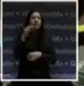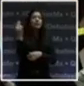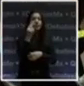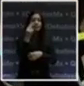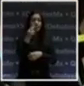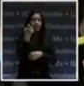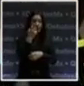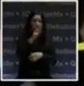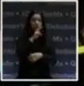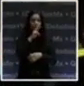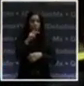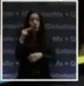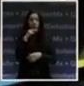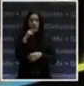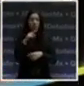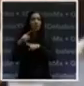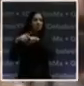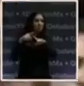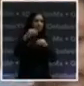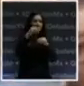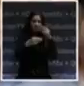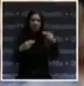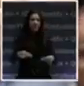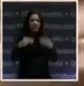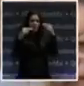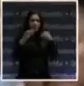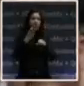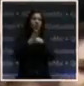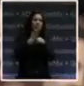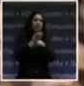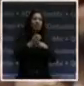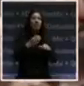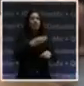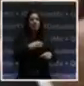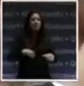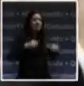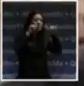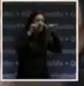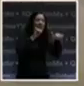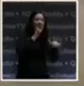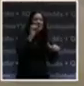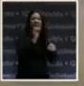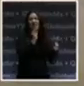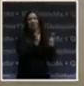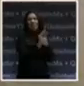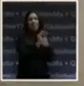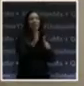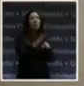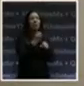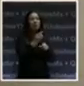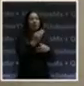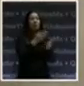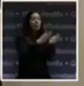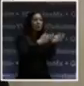facilitar. Hay miles de negocios que hoy están sin su licencia municipal porque no se ha cumplido con el trámite. Un